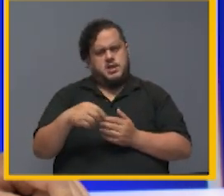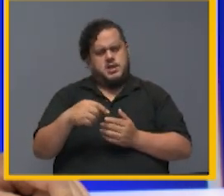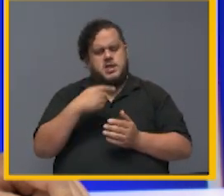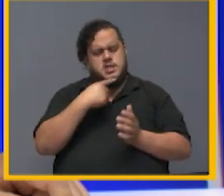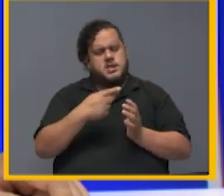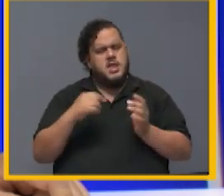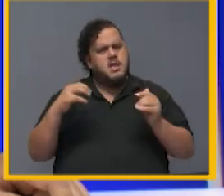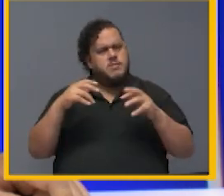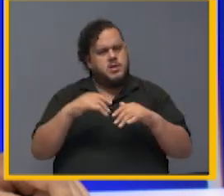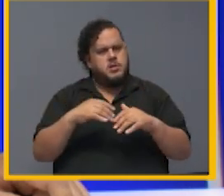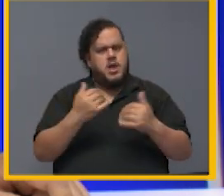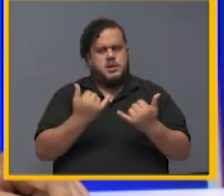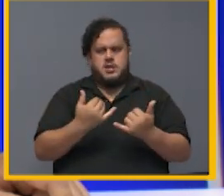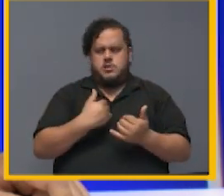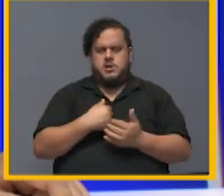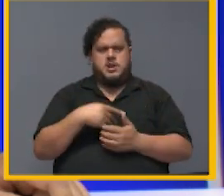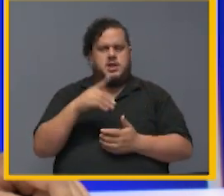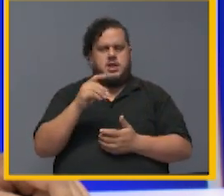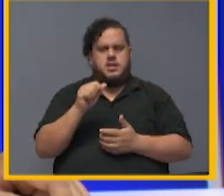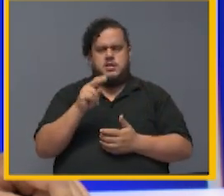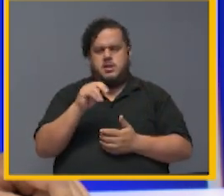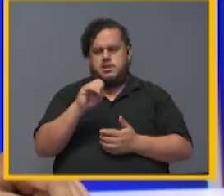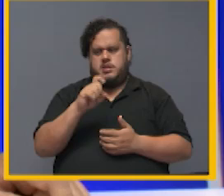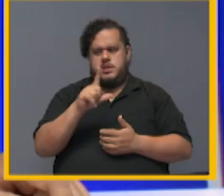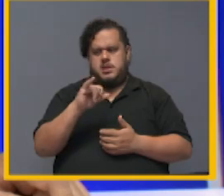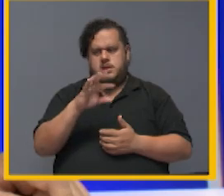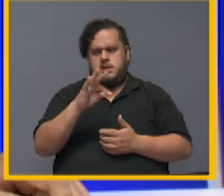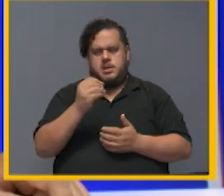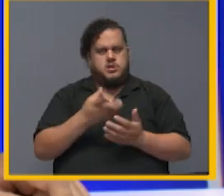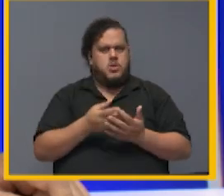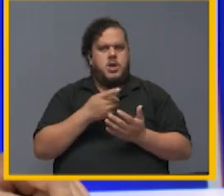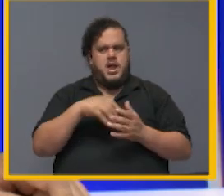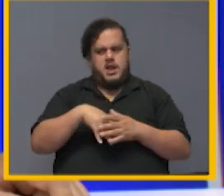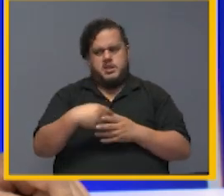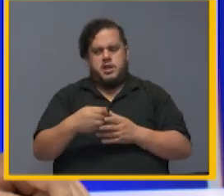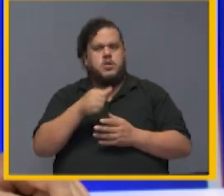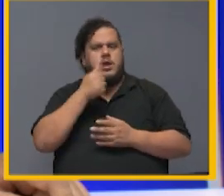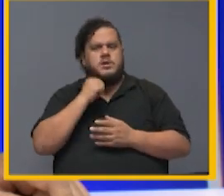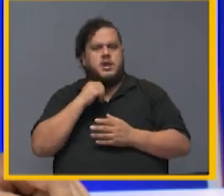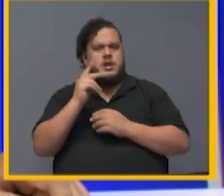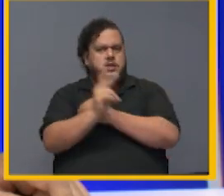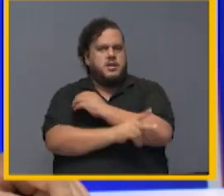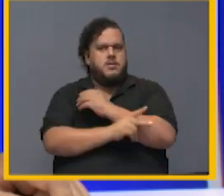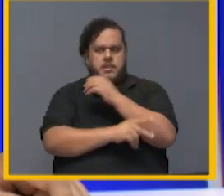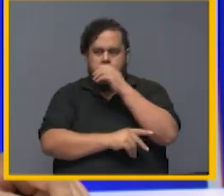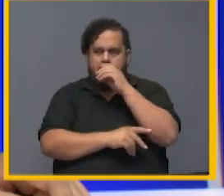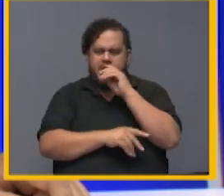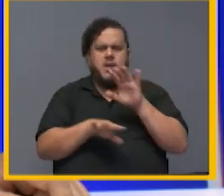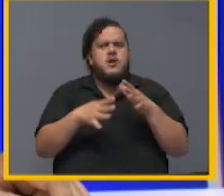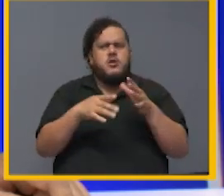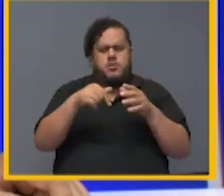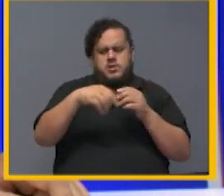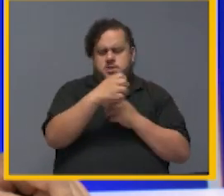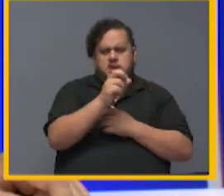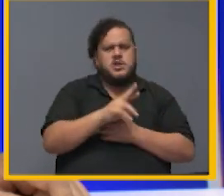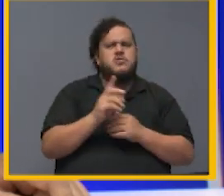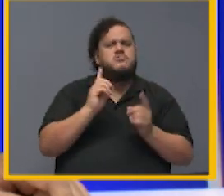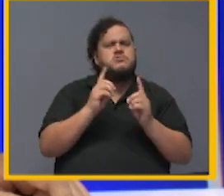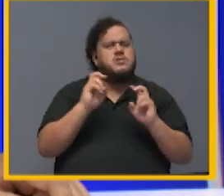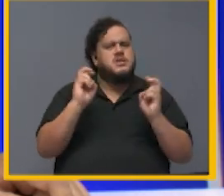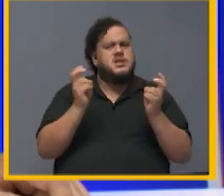migración, que ya lo tenía Danielito Jiménez también ahí listo, aquí está el reporte de migración, él salió ayer del país. ¿Y cuál es el motivo? ¿Cómo que está en Costa Rica? ¿Cuál es el